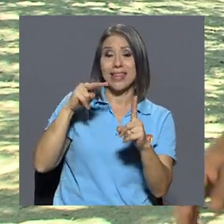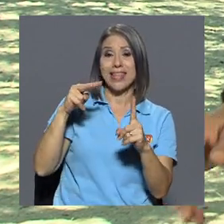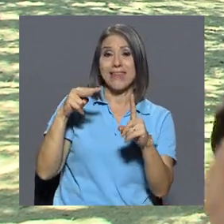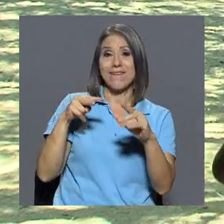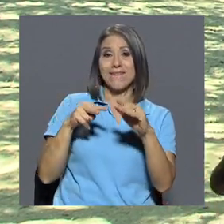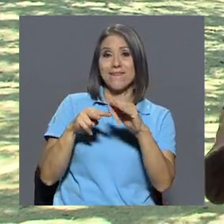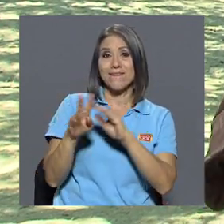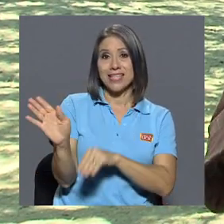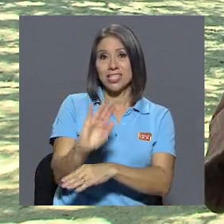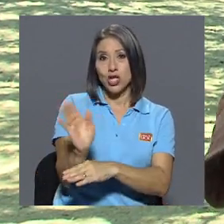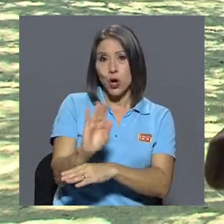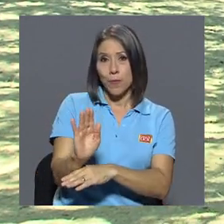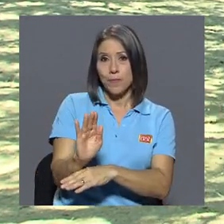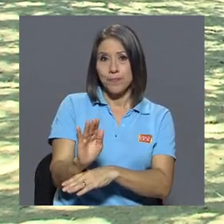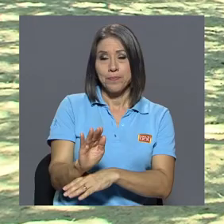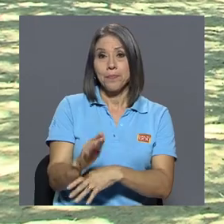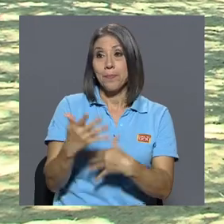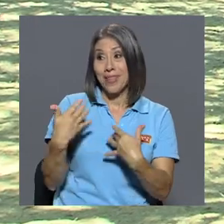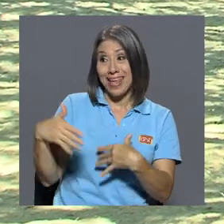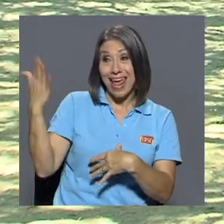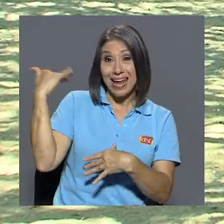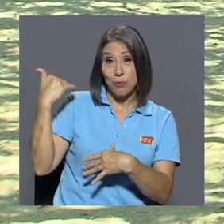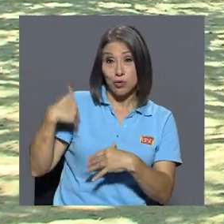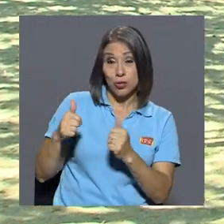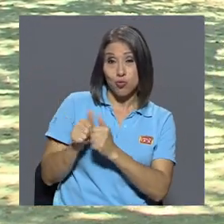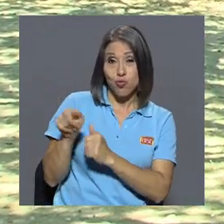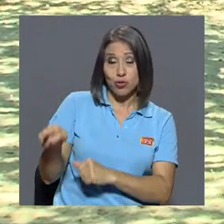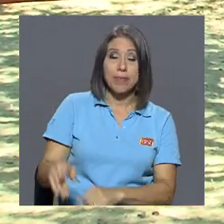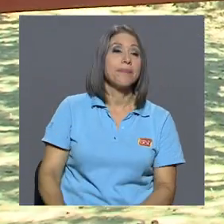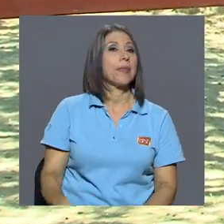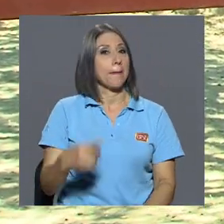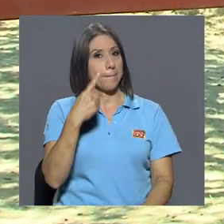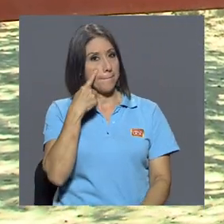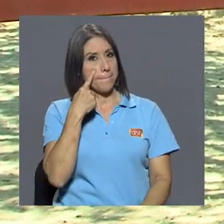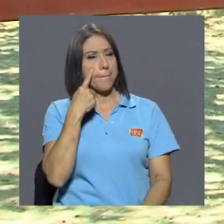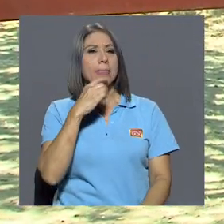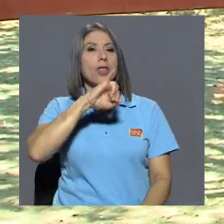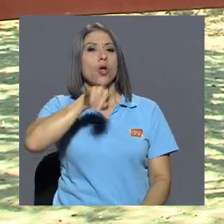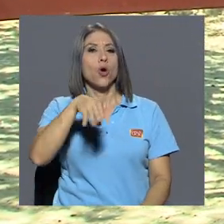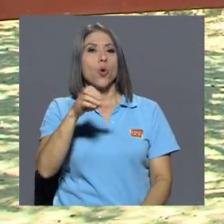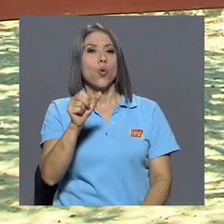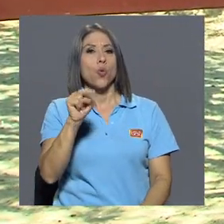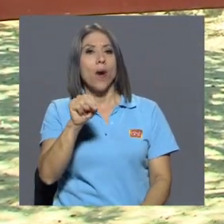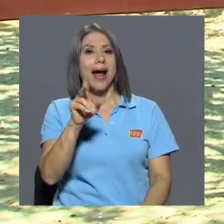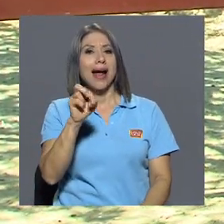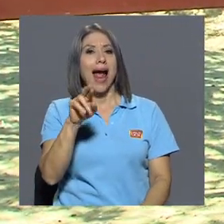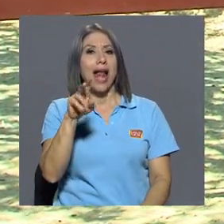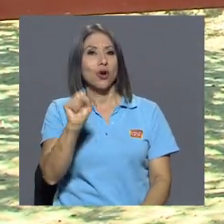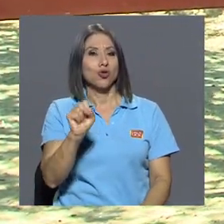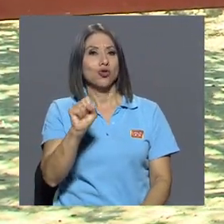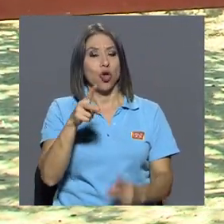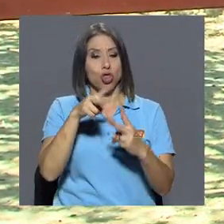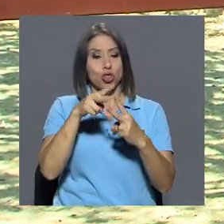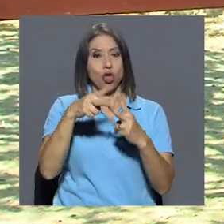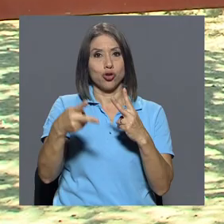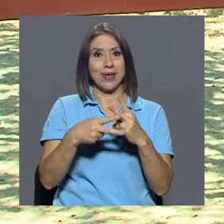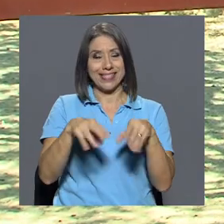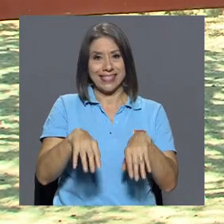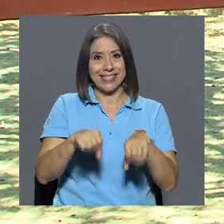Mira. ¿Y aquel muchacho que viajaba con usted? Yo llego a... Bueno, Juan Carlos me sacó dos citas con